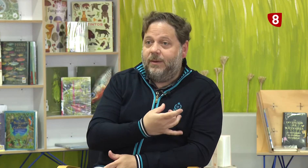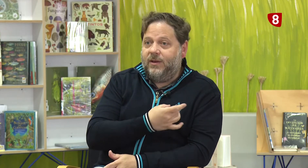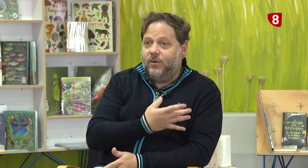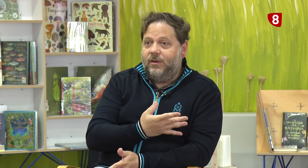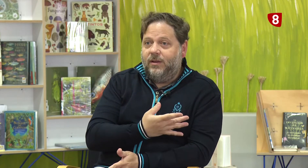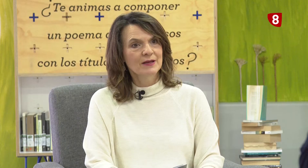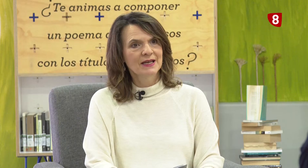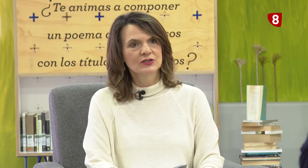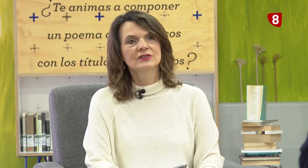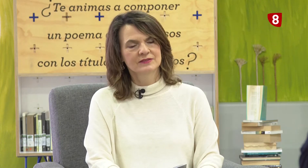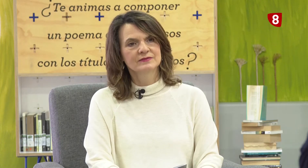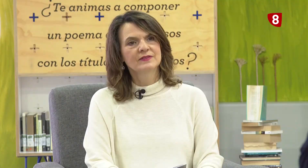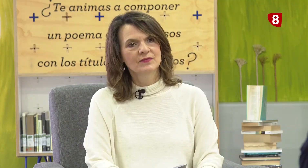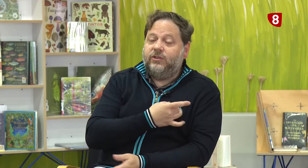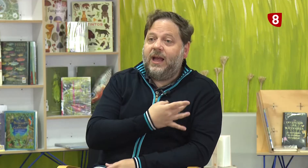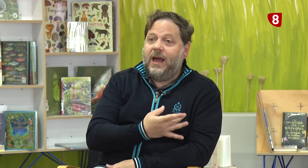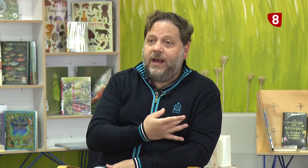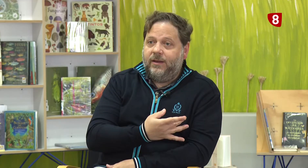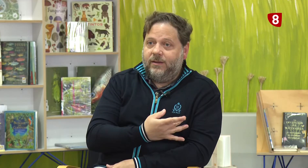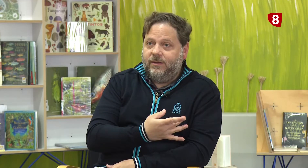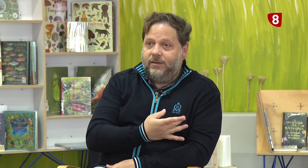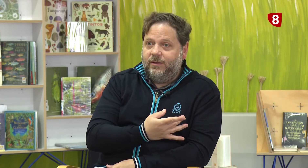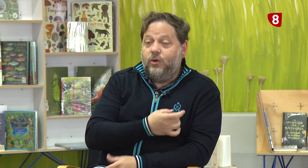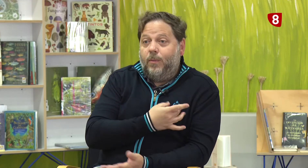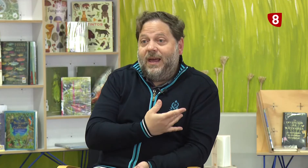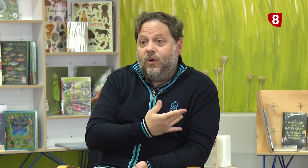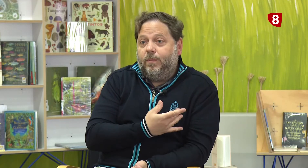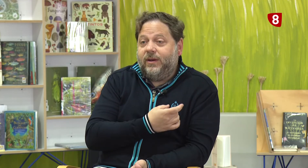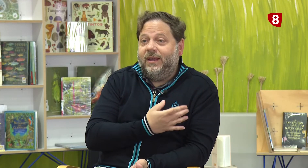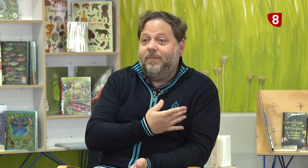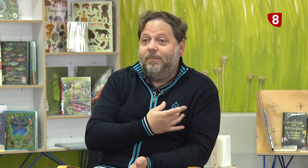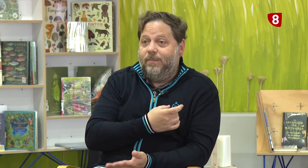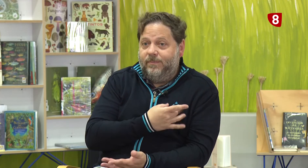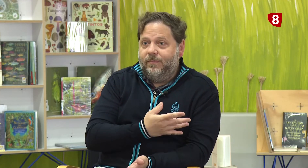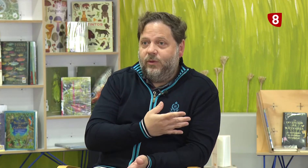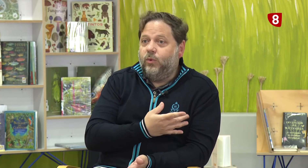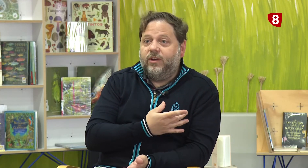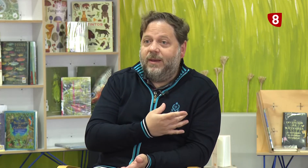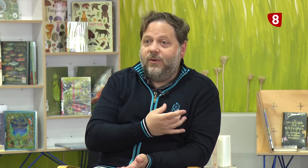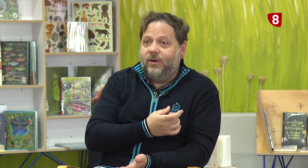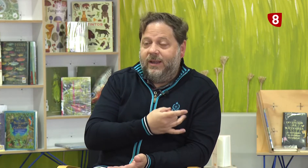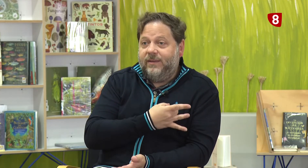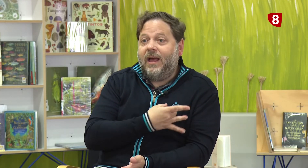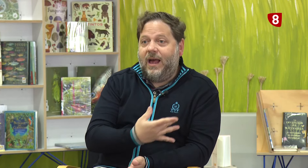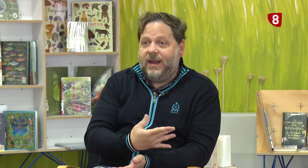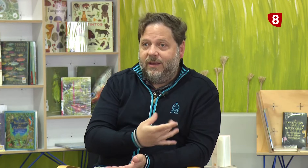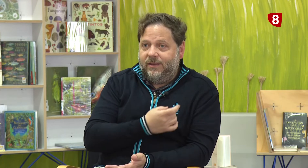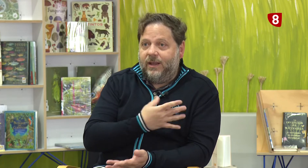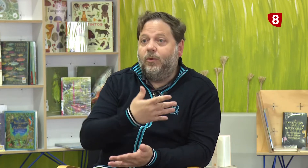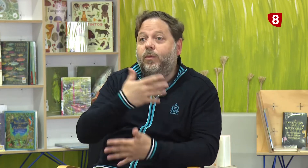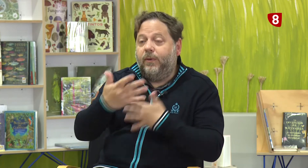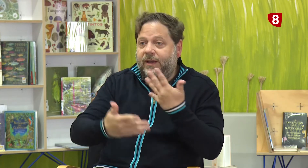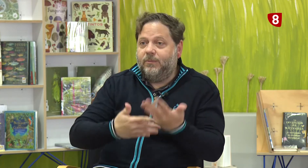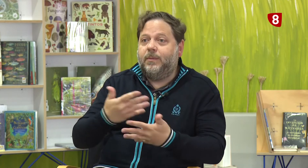White es Blanco. Eso sería Blanco. Claro, y en este caso sería Ana, no Blanco porque tú no eres Blanco, eres Ana.